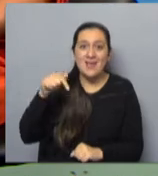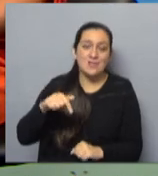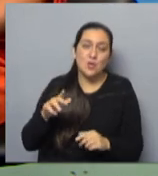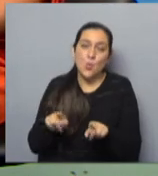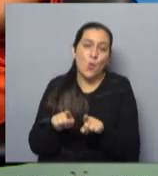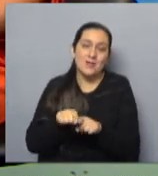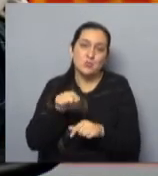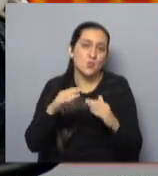los esperamos nuevamente